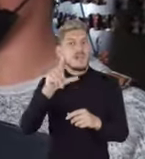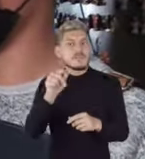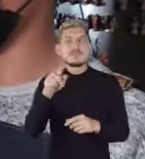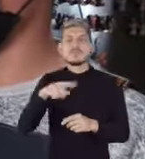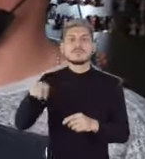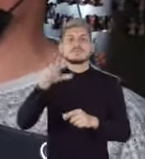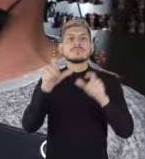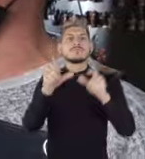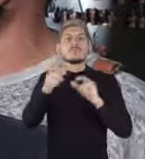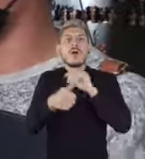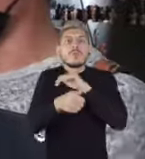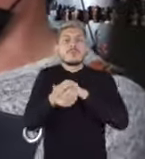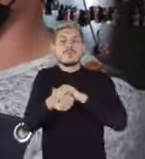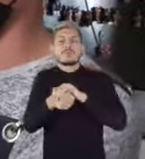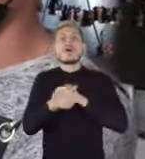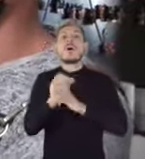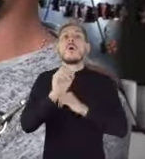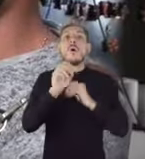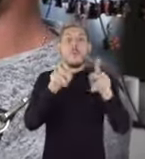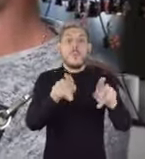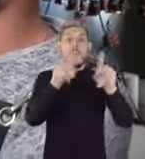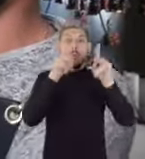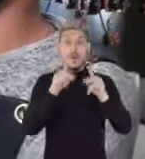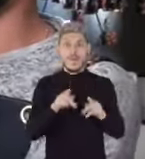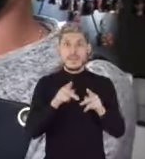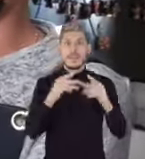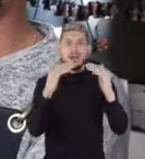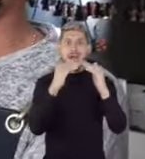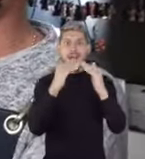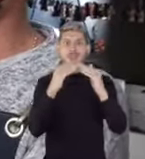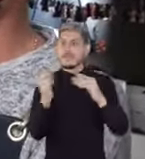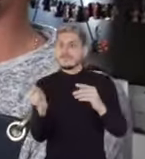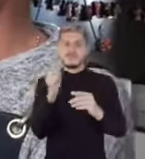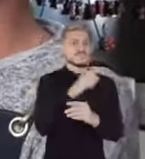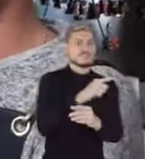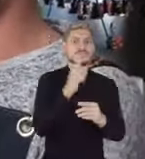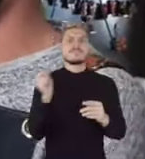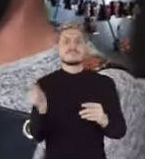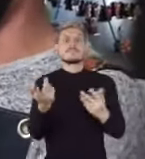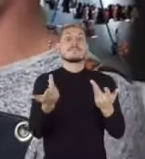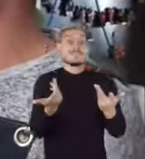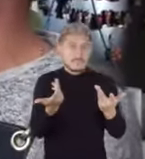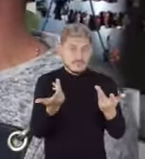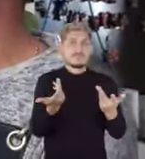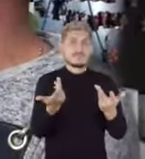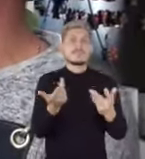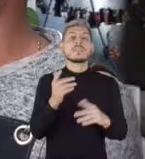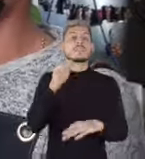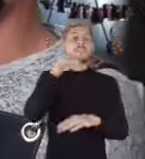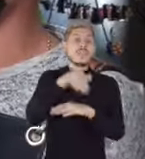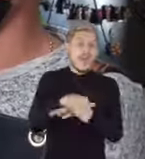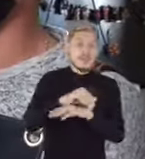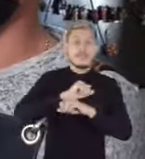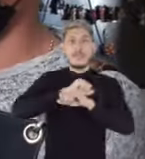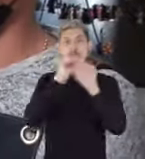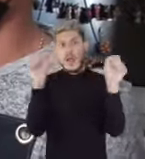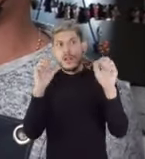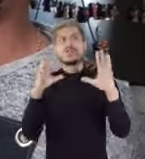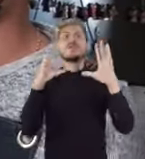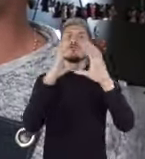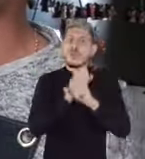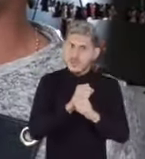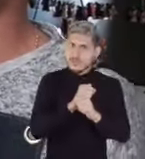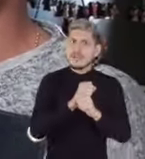que ponen un puente para que la gente pueda pasar de otras casas a otras casas. Entonces, ustedes de pronto en la tarde, en la mañana o en la